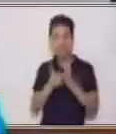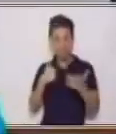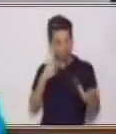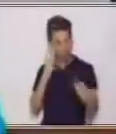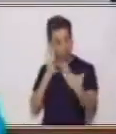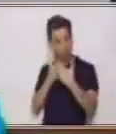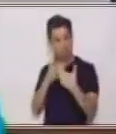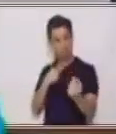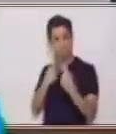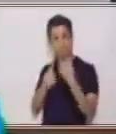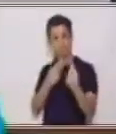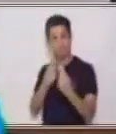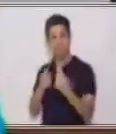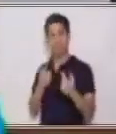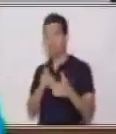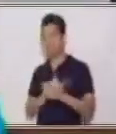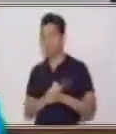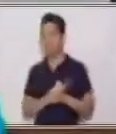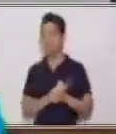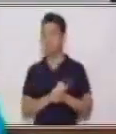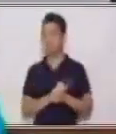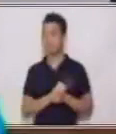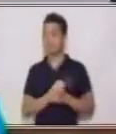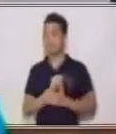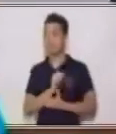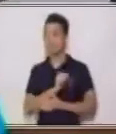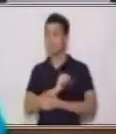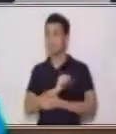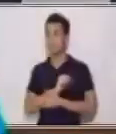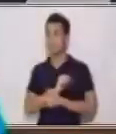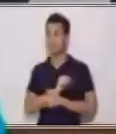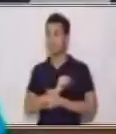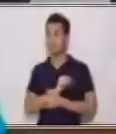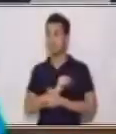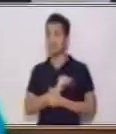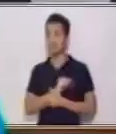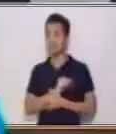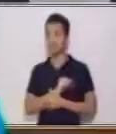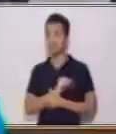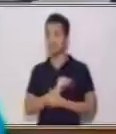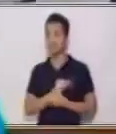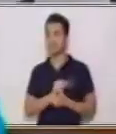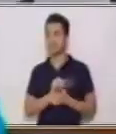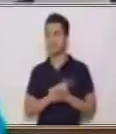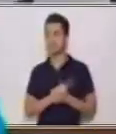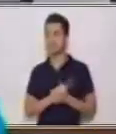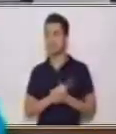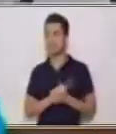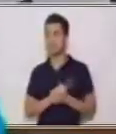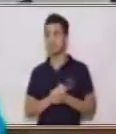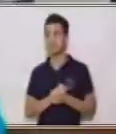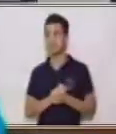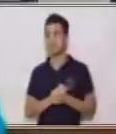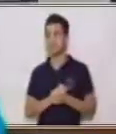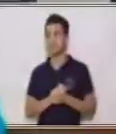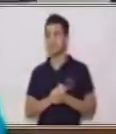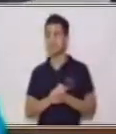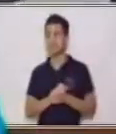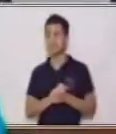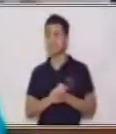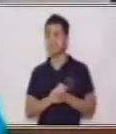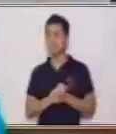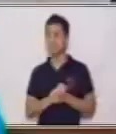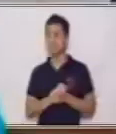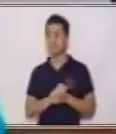la puntuación, lo que te había dicho de la secuencia lógica, esto lo coloqué aparte para poderlo resaltar, la